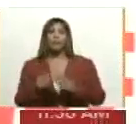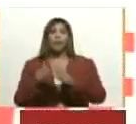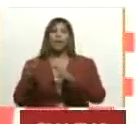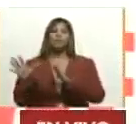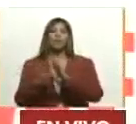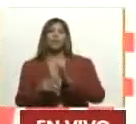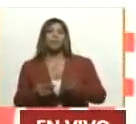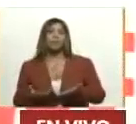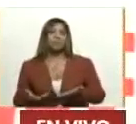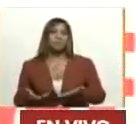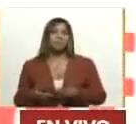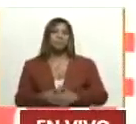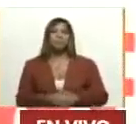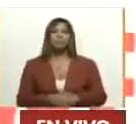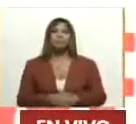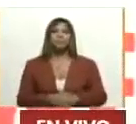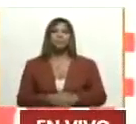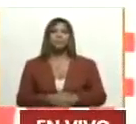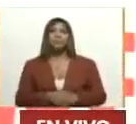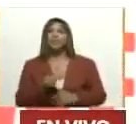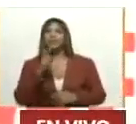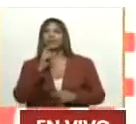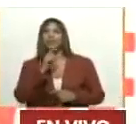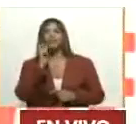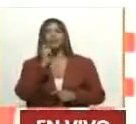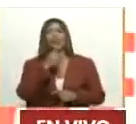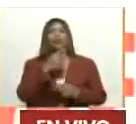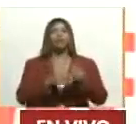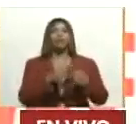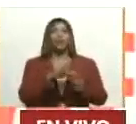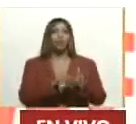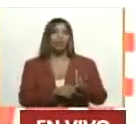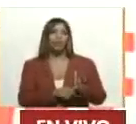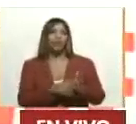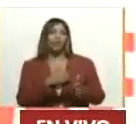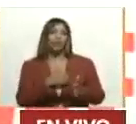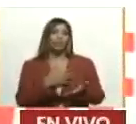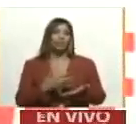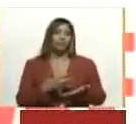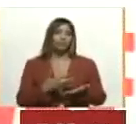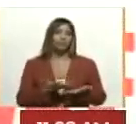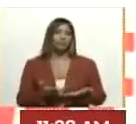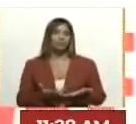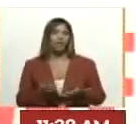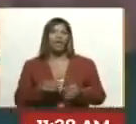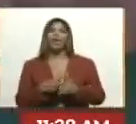robó. Tiene Cristina, una ladrona. Entonces,